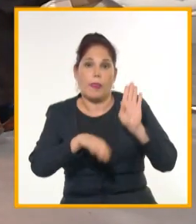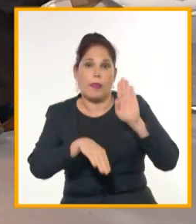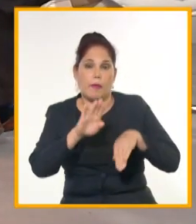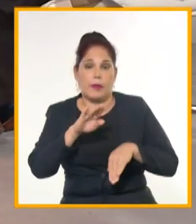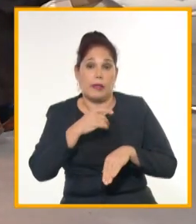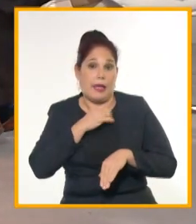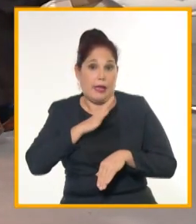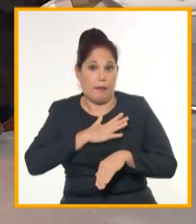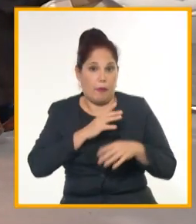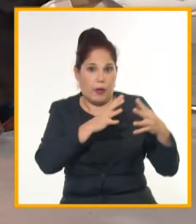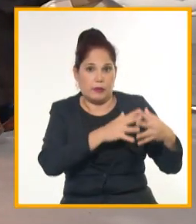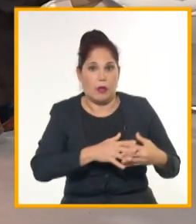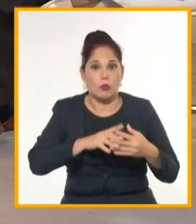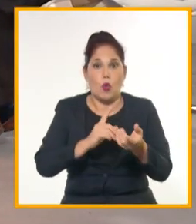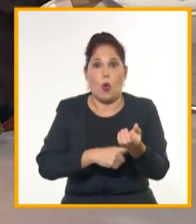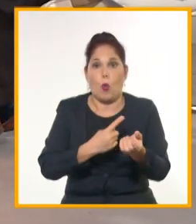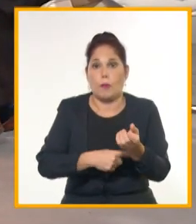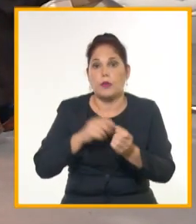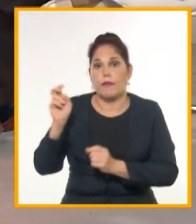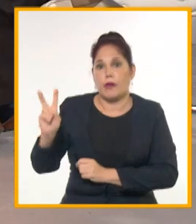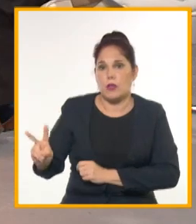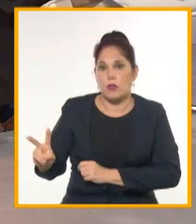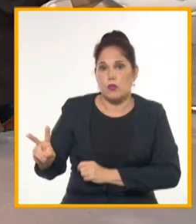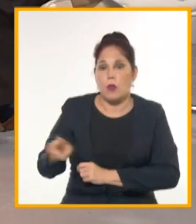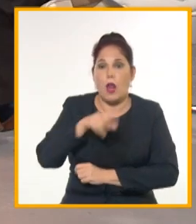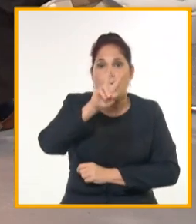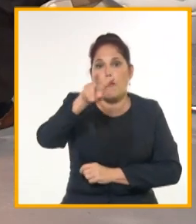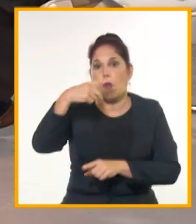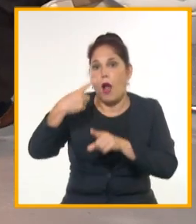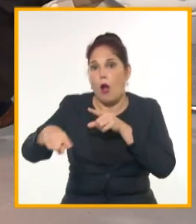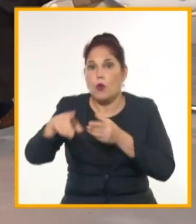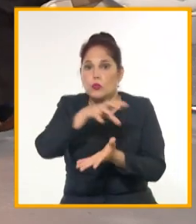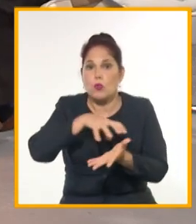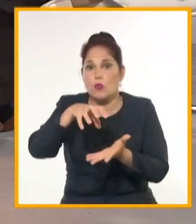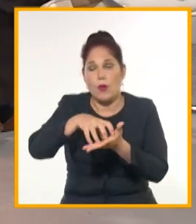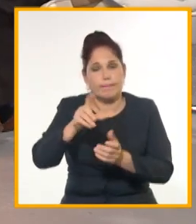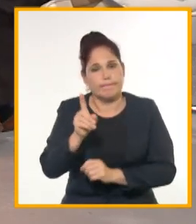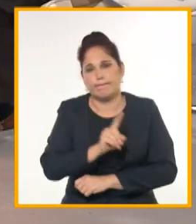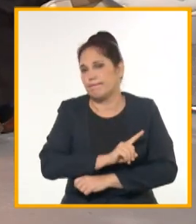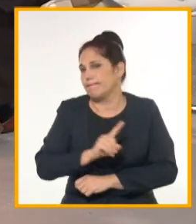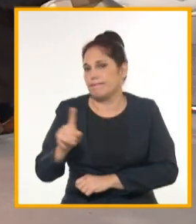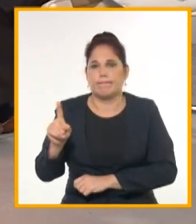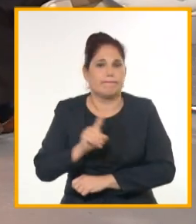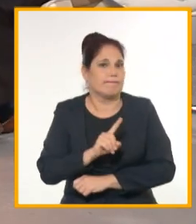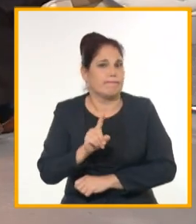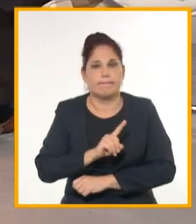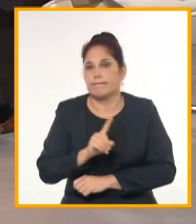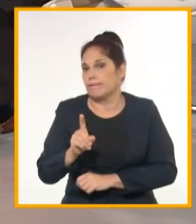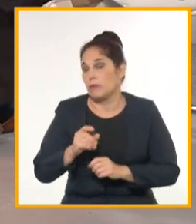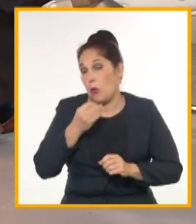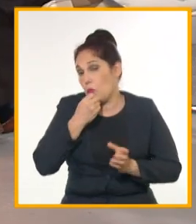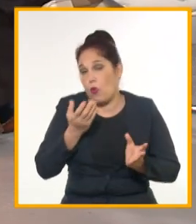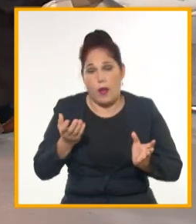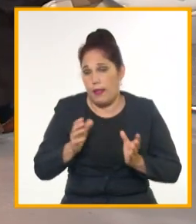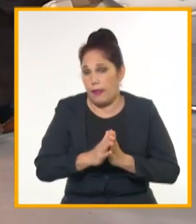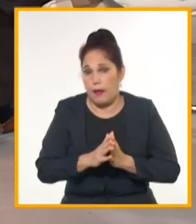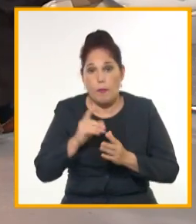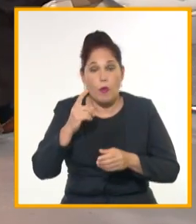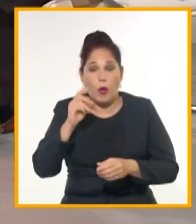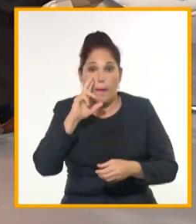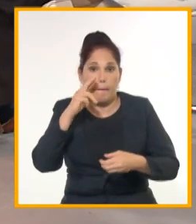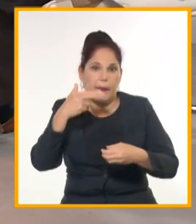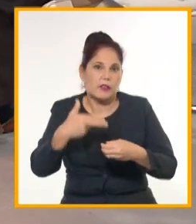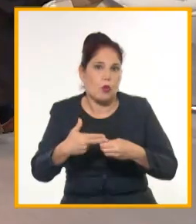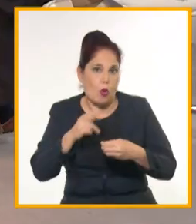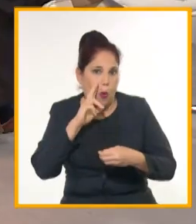decir, ahora no es que Estados Unidos pueda salir a buscar el petróleo de cualquier lugar, por eso es que nunca se ha roto ese suministro. Porque